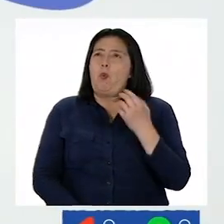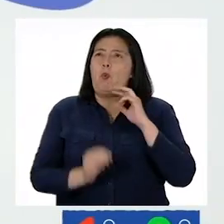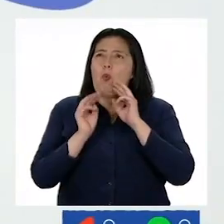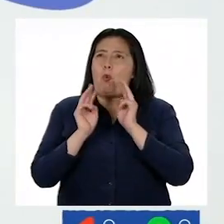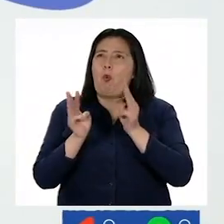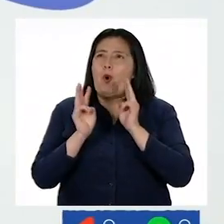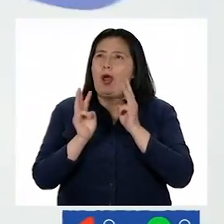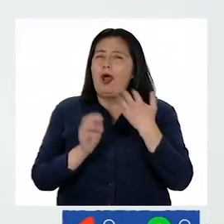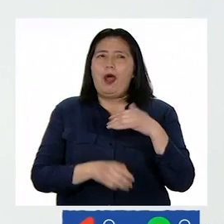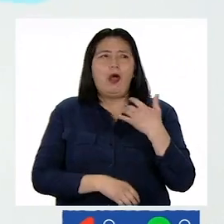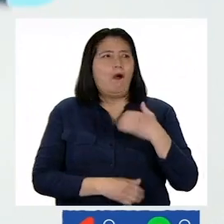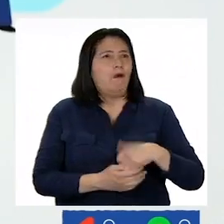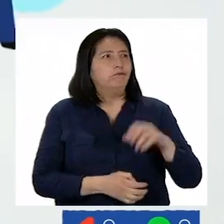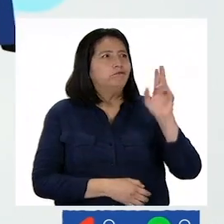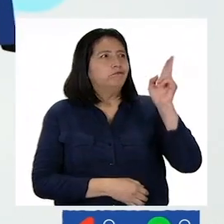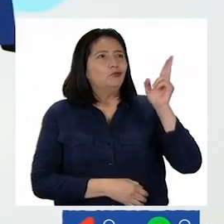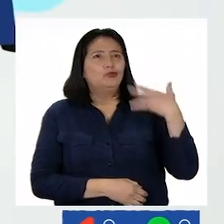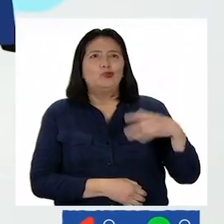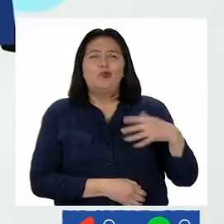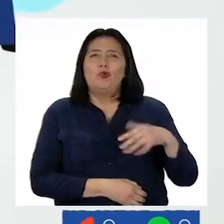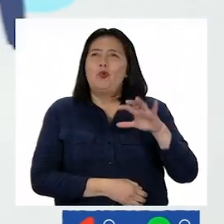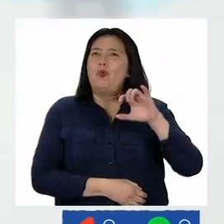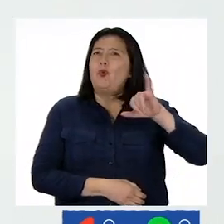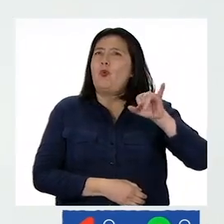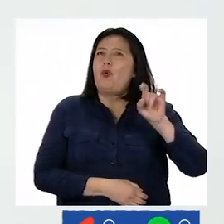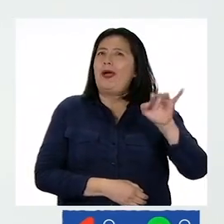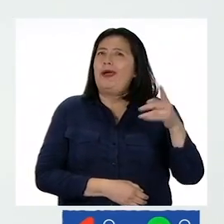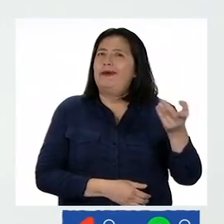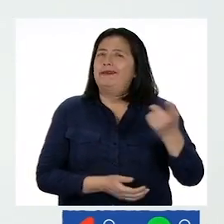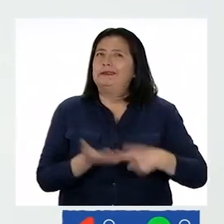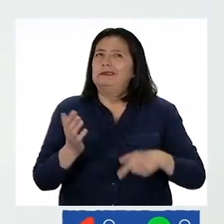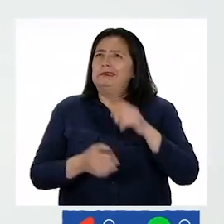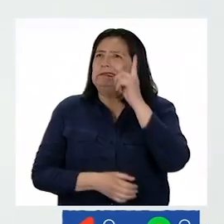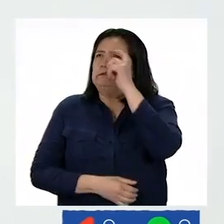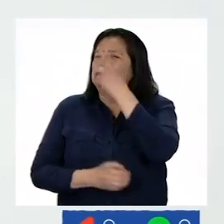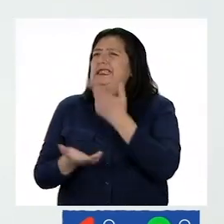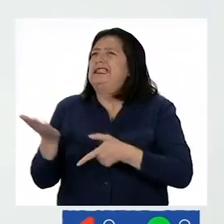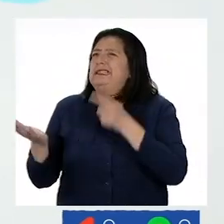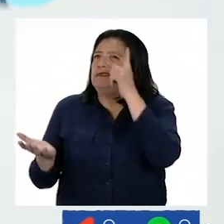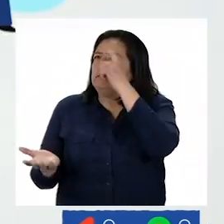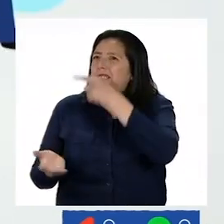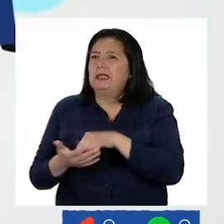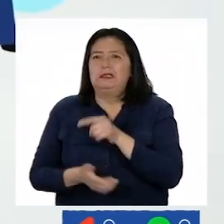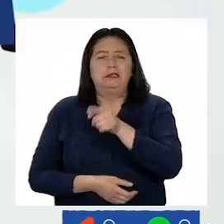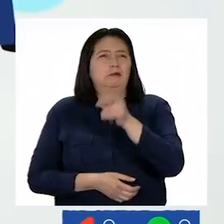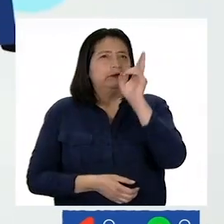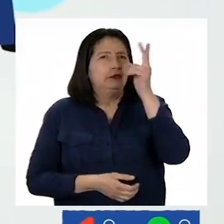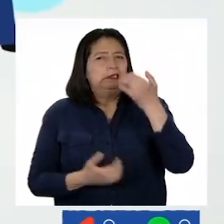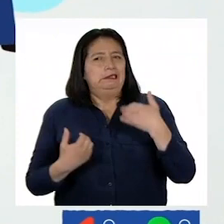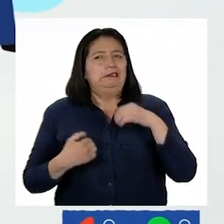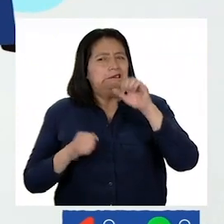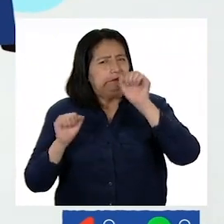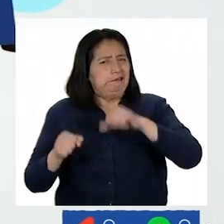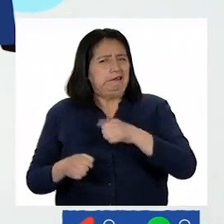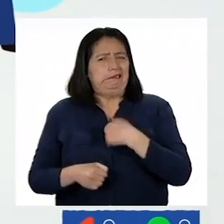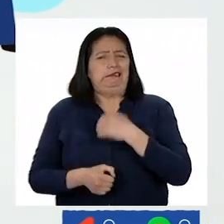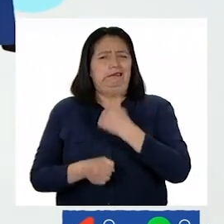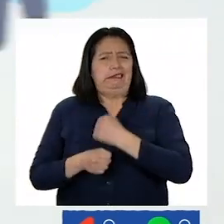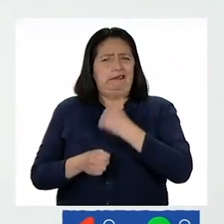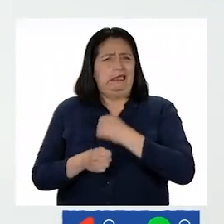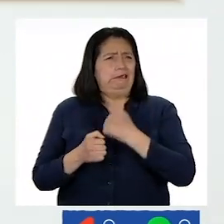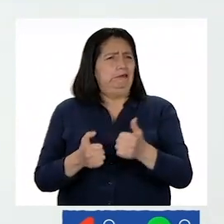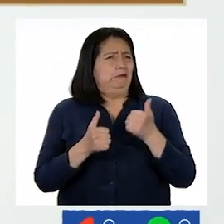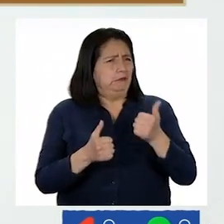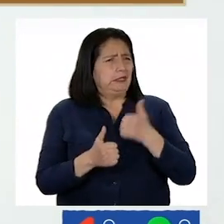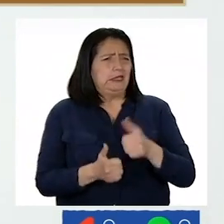¡Wow! ¿Qué pasó con el profesor Juan? ¿Cuál ha sido su dificultad? El profesor Juan tenía la seguridad que estaba trabajando